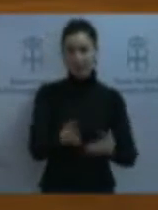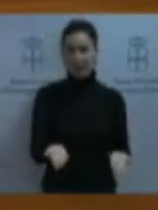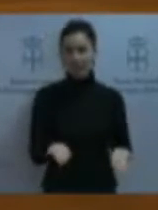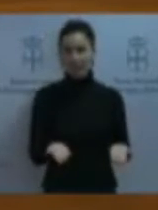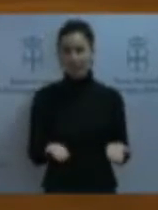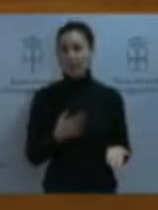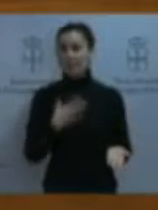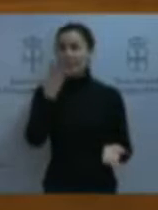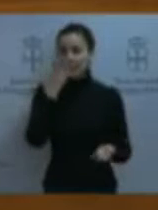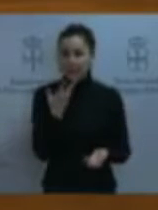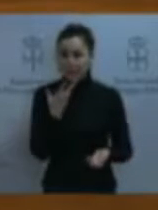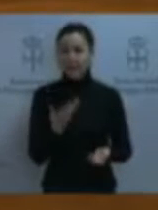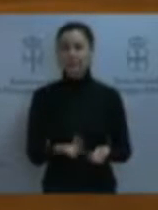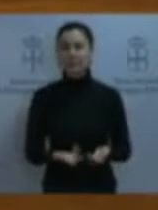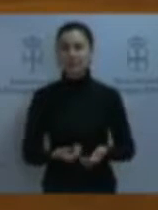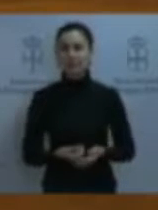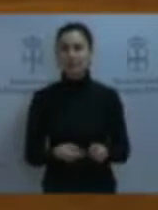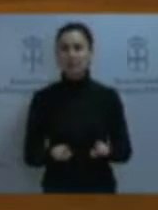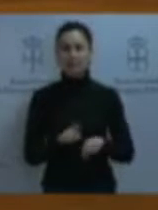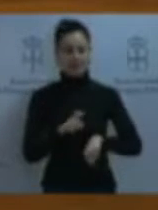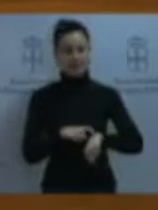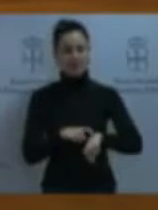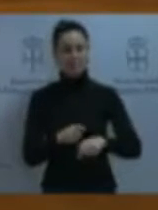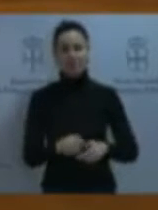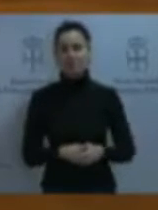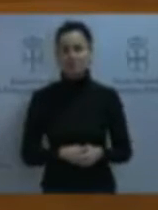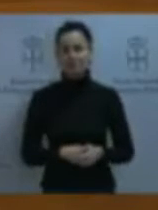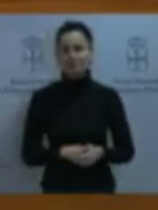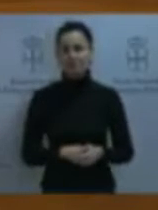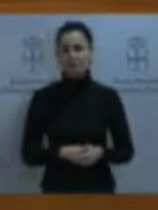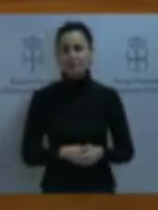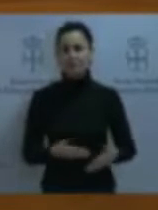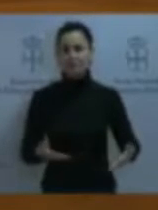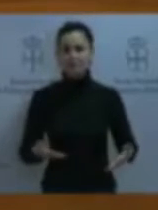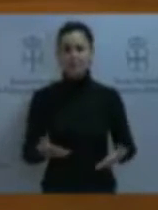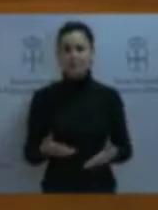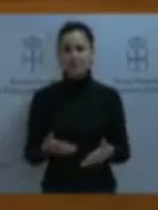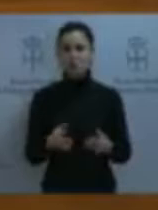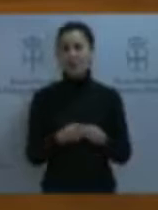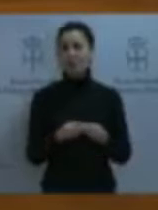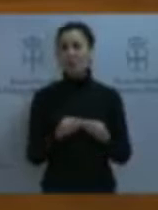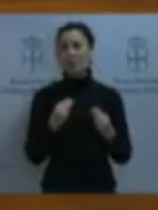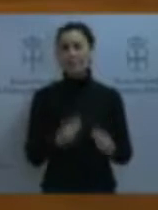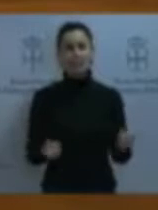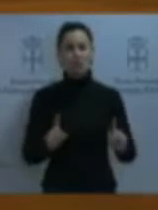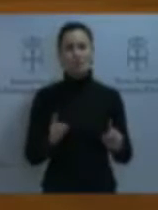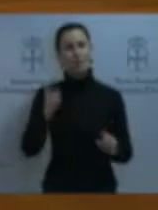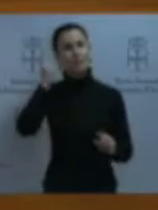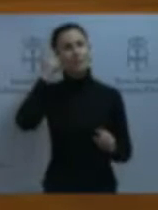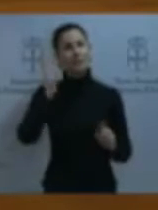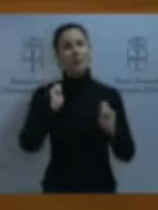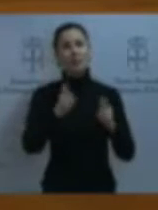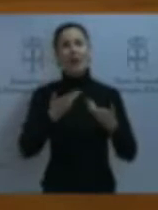este tiempo para algo que quizá no sea muy útil, pero sí que sé que al menos reconforta a las personas que están fuera y que siguen